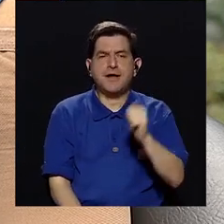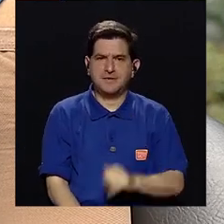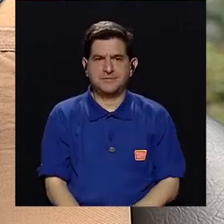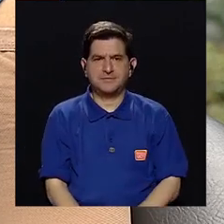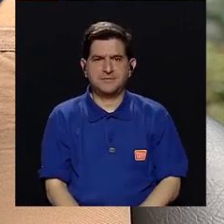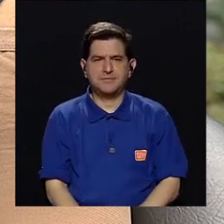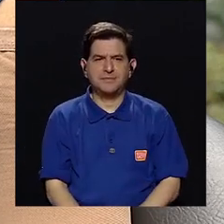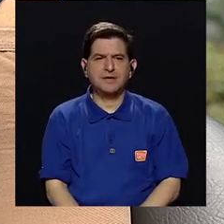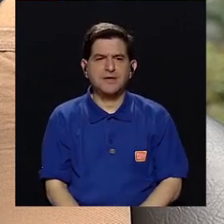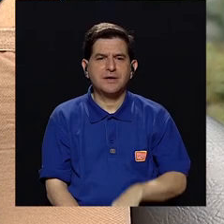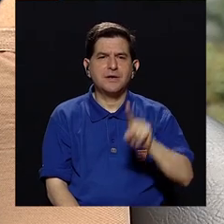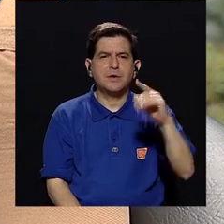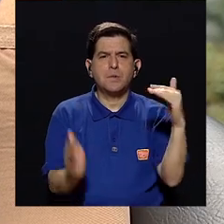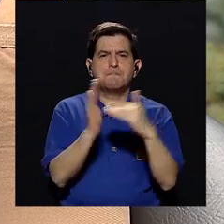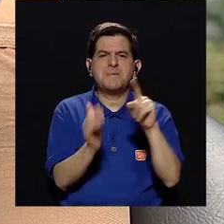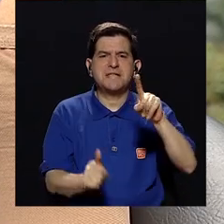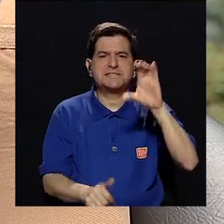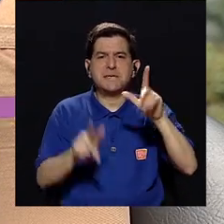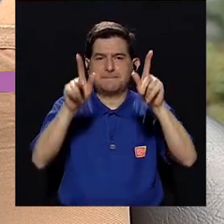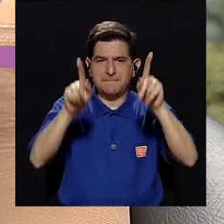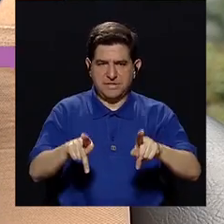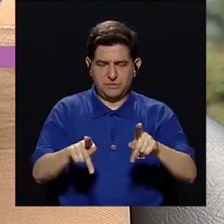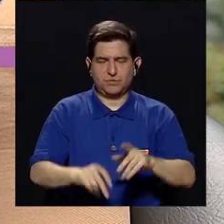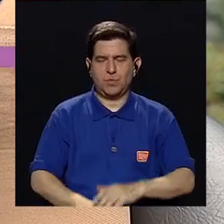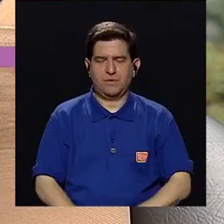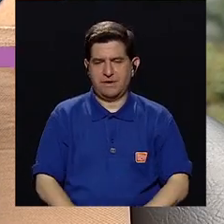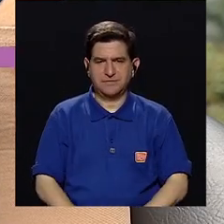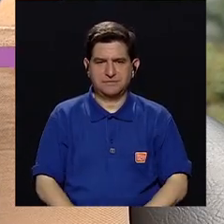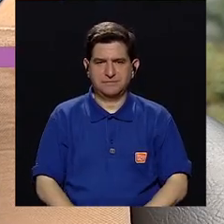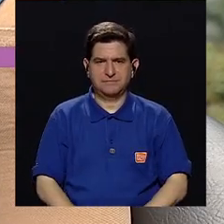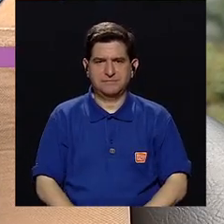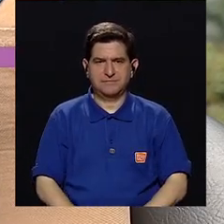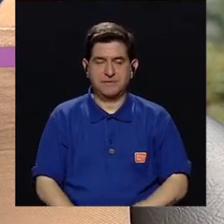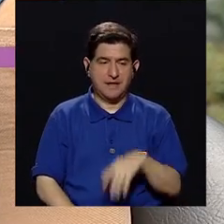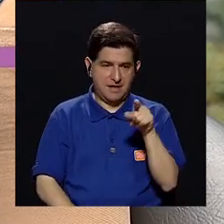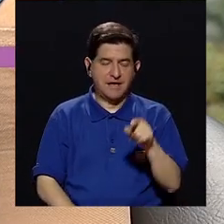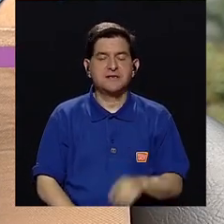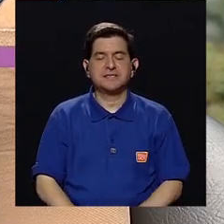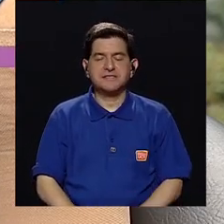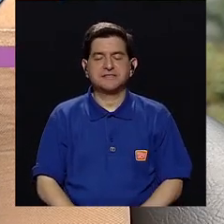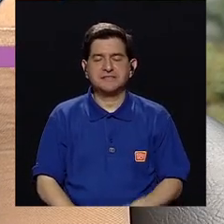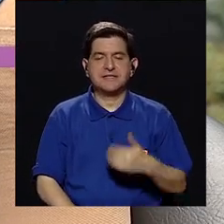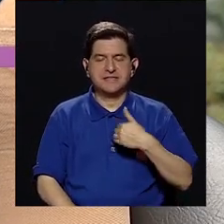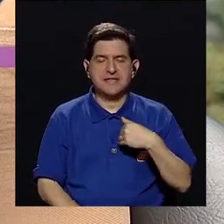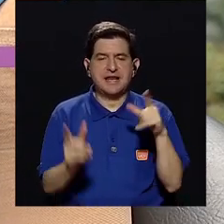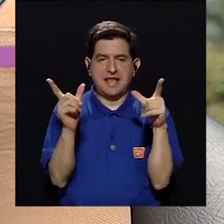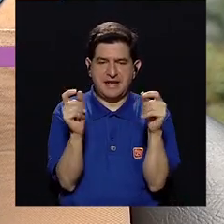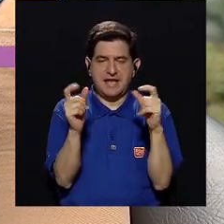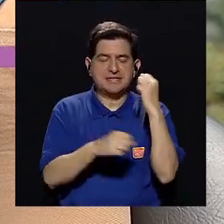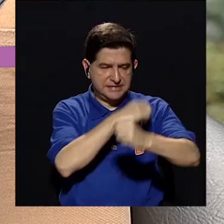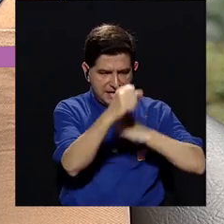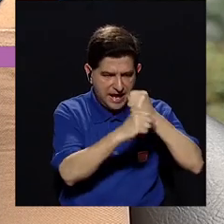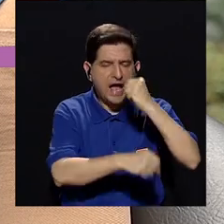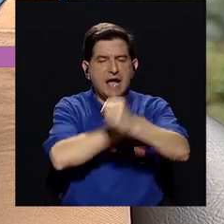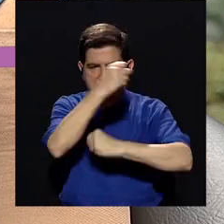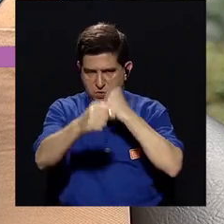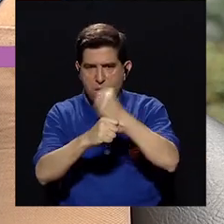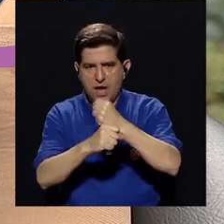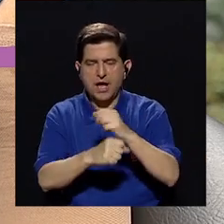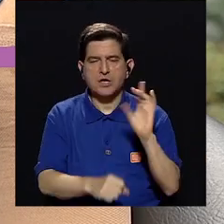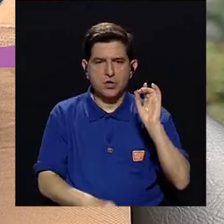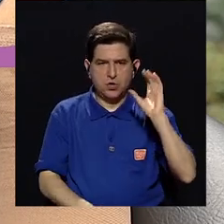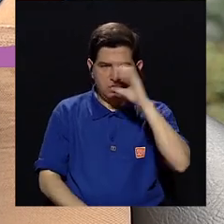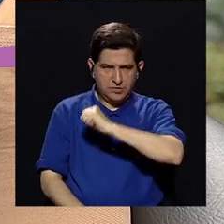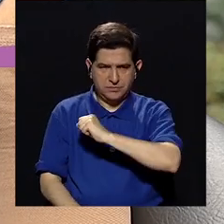promedio de 100 personas le da cáncer anualmente anualmente hombres y